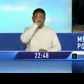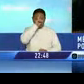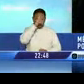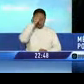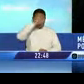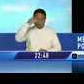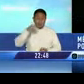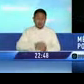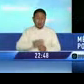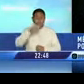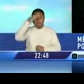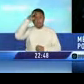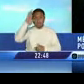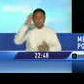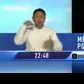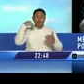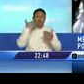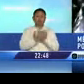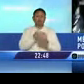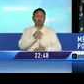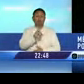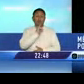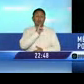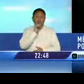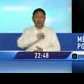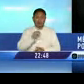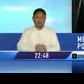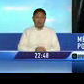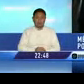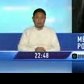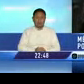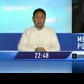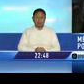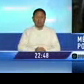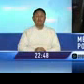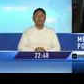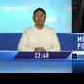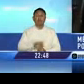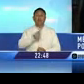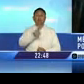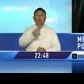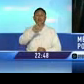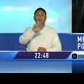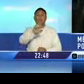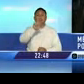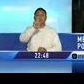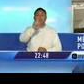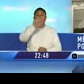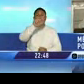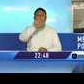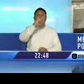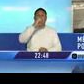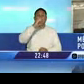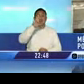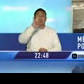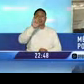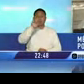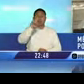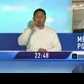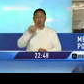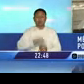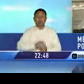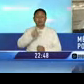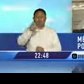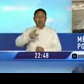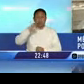migrantes desde México a la frontera con Estados Unidos no da tregua. En el estado de Veracruz, agentes del Instituto Nacional de Migración encontraron